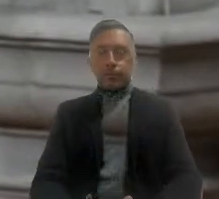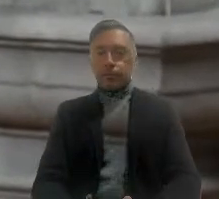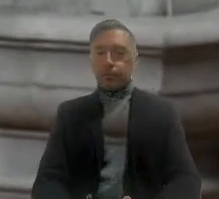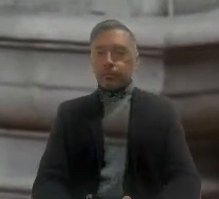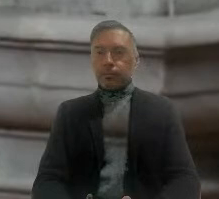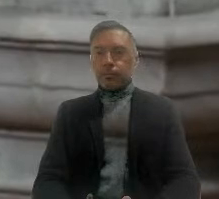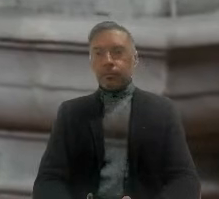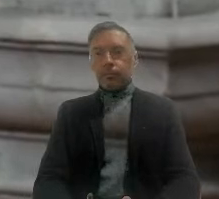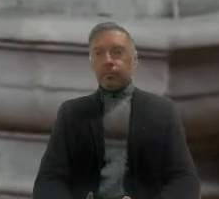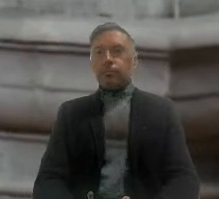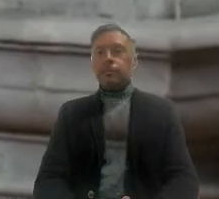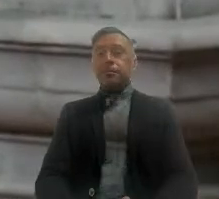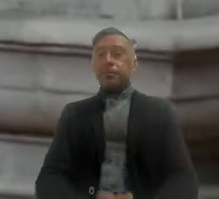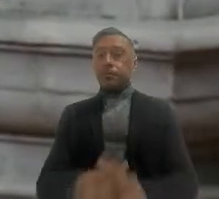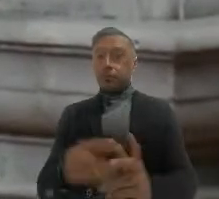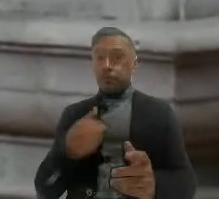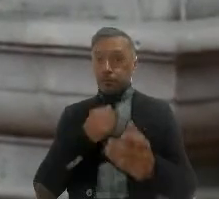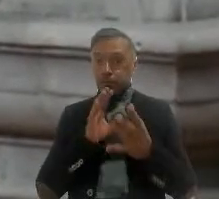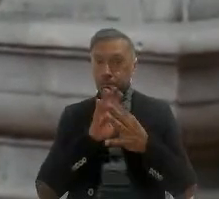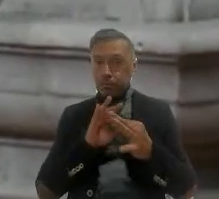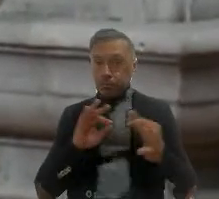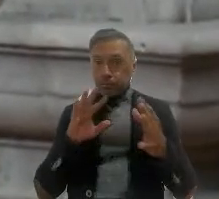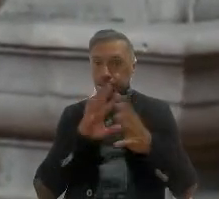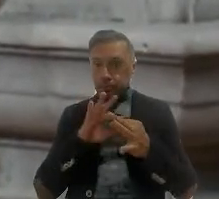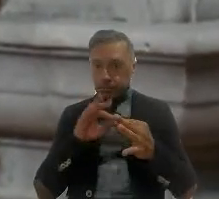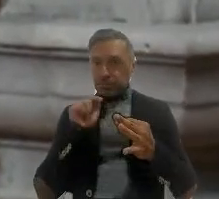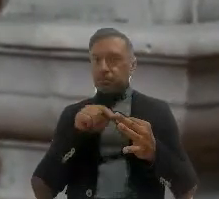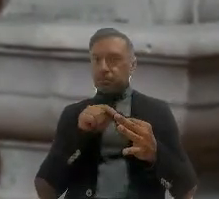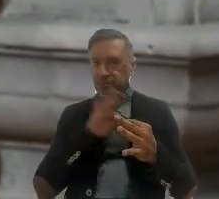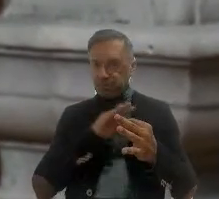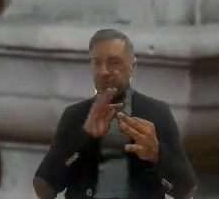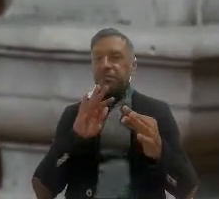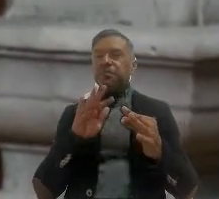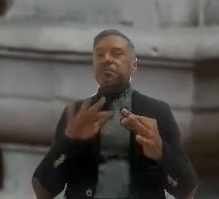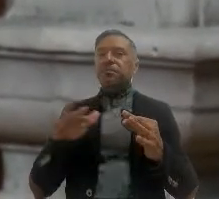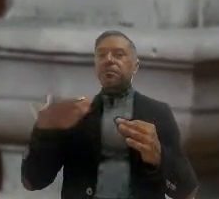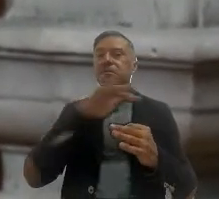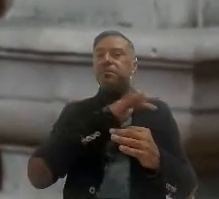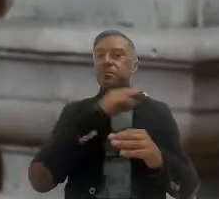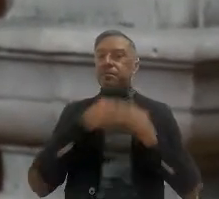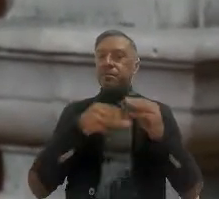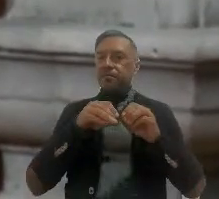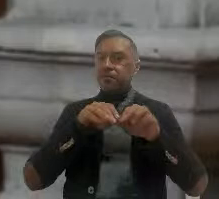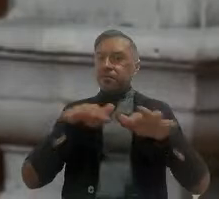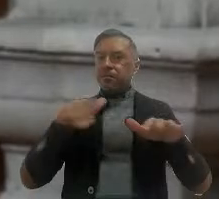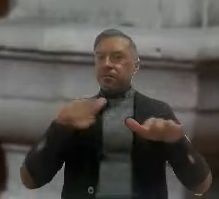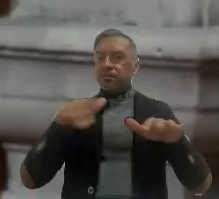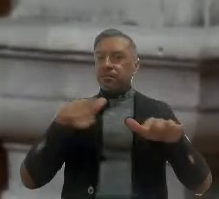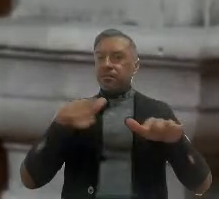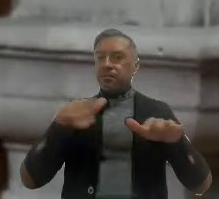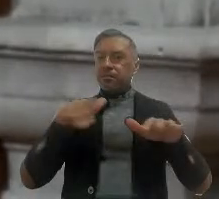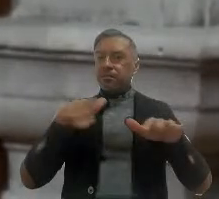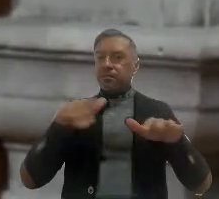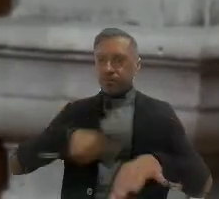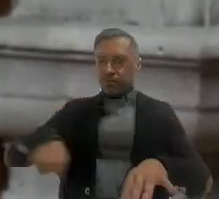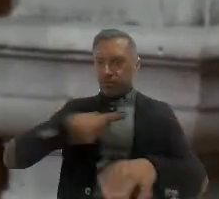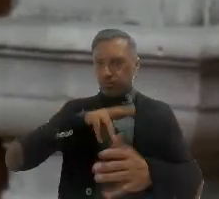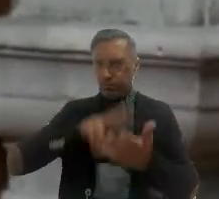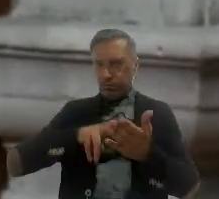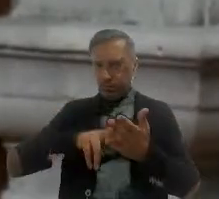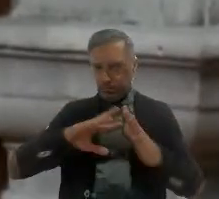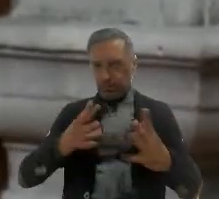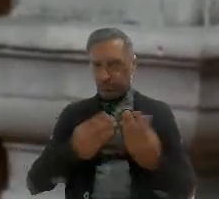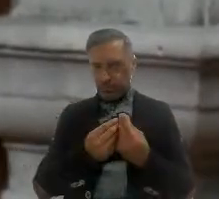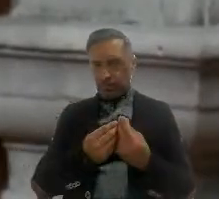Nuestras palabras pueden cambiar el mundo porque estamos todas juntas. Malala. Muy buenas tardes a todas